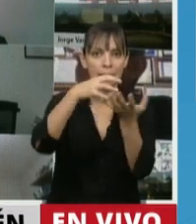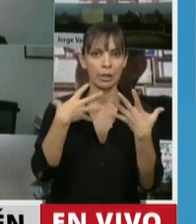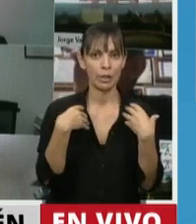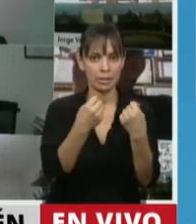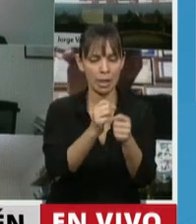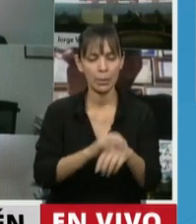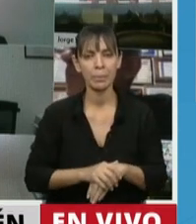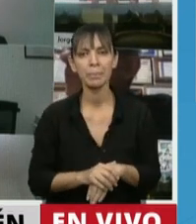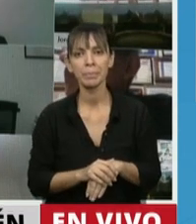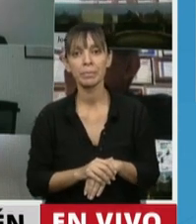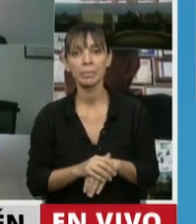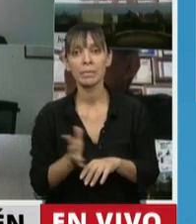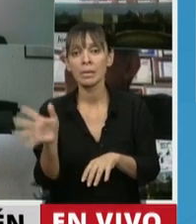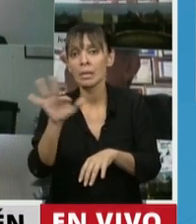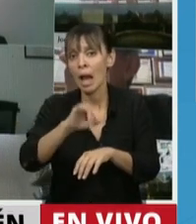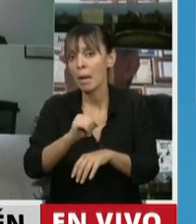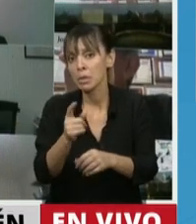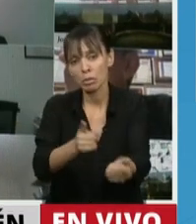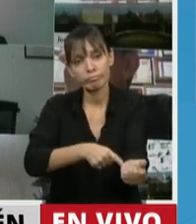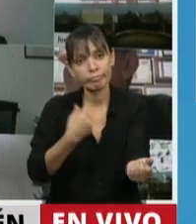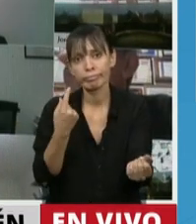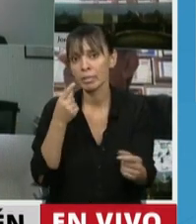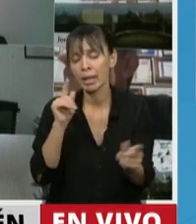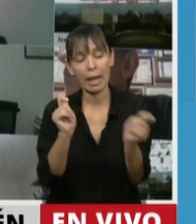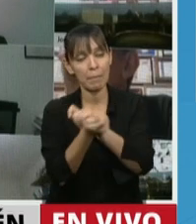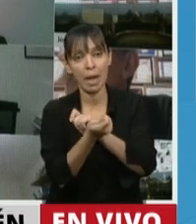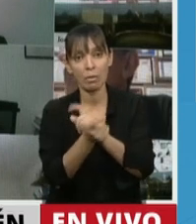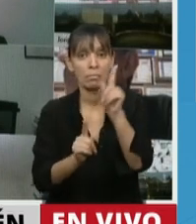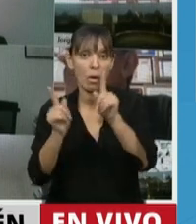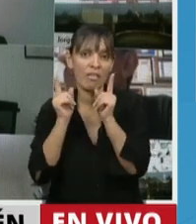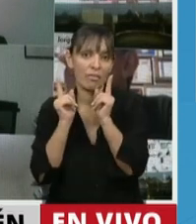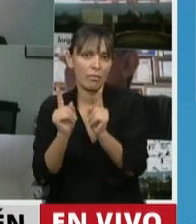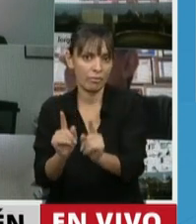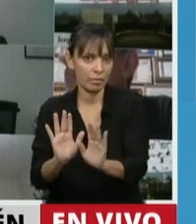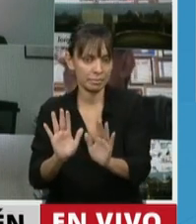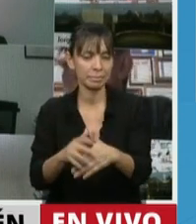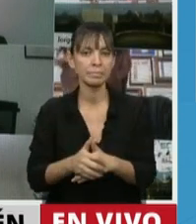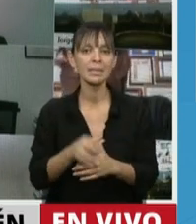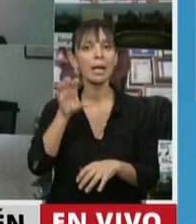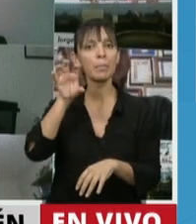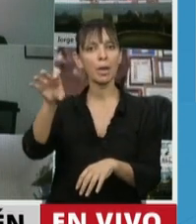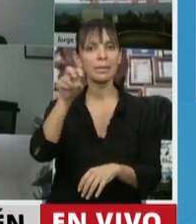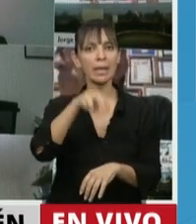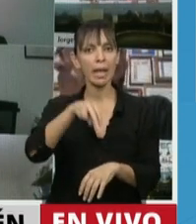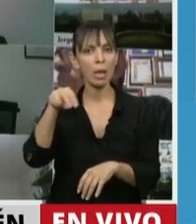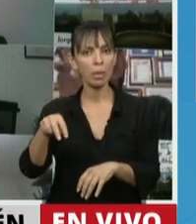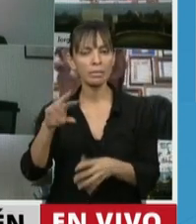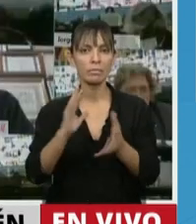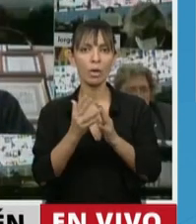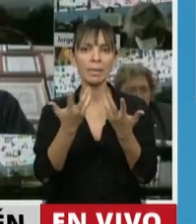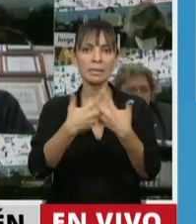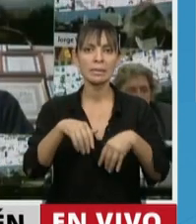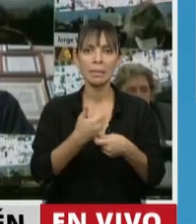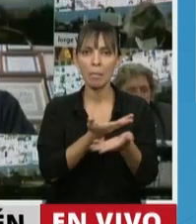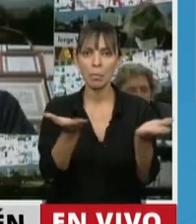Nuestros hábitos han cambiado y muchos de ellos llegaron para quedarse. En Neuquén, el Sistema Público de Salud